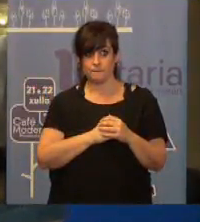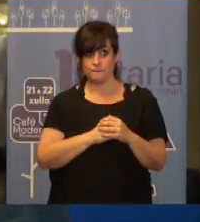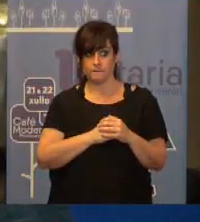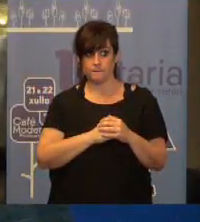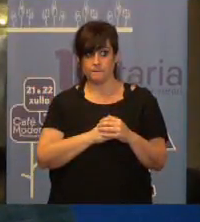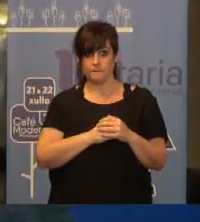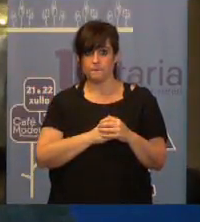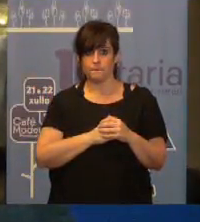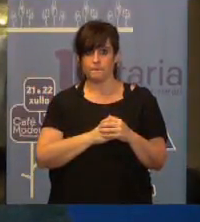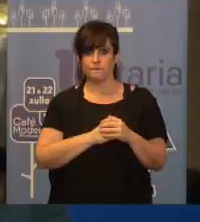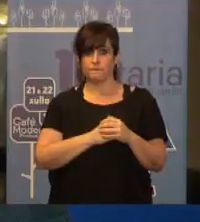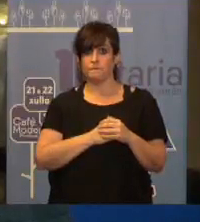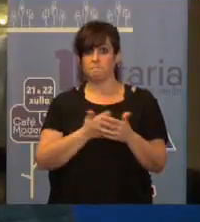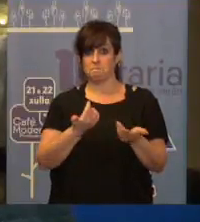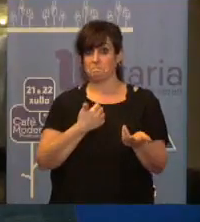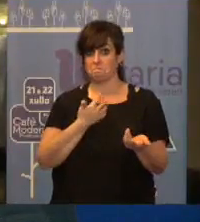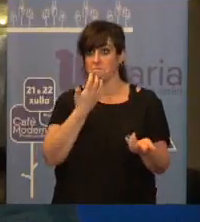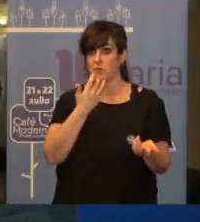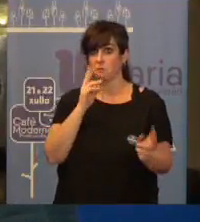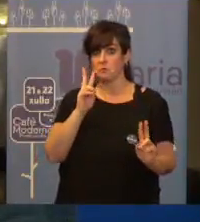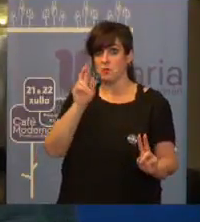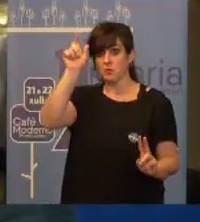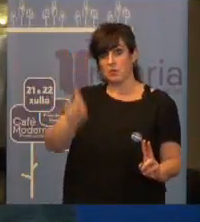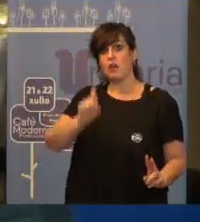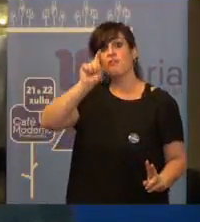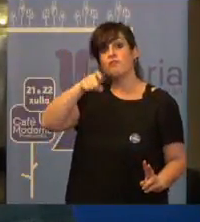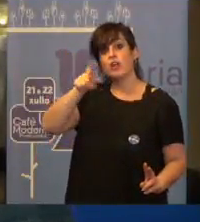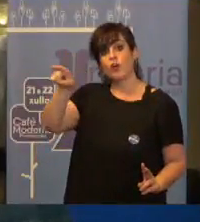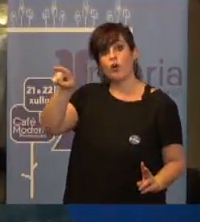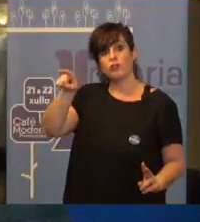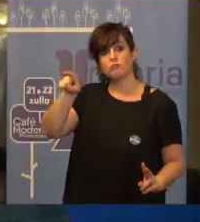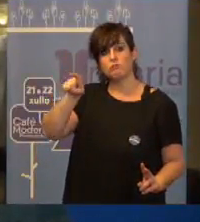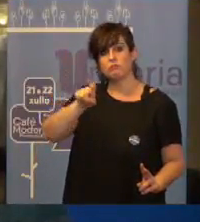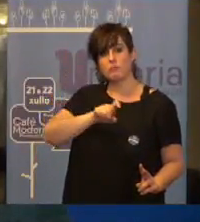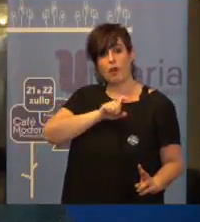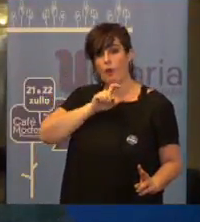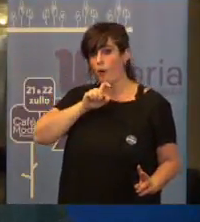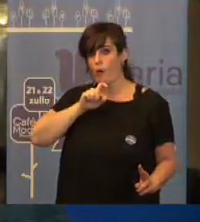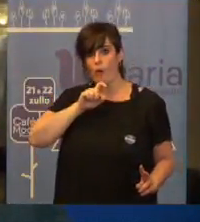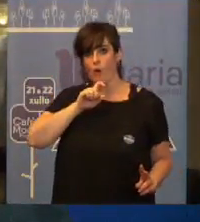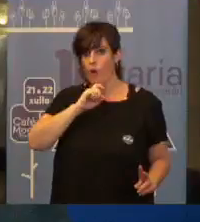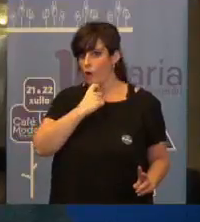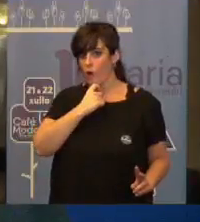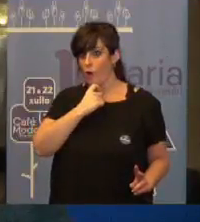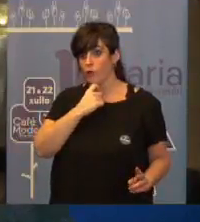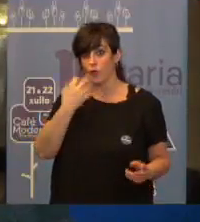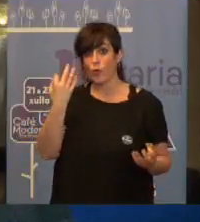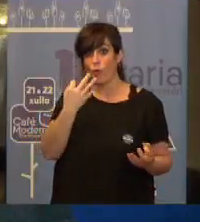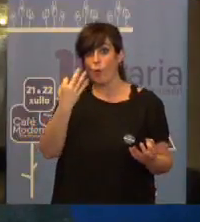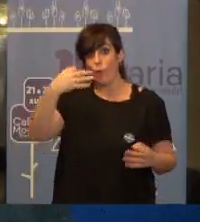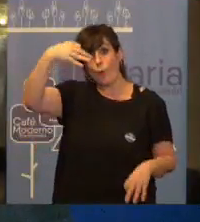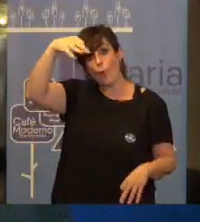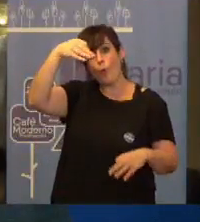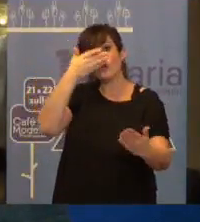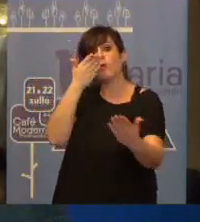derrota de Feijóo. A Feijóo é obvio que só o poderá derrotar unha coalición entre o Partido Socialista,